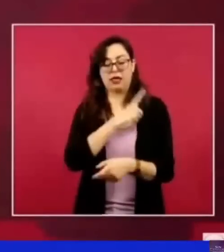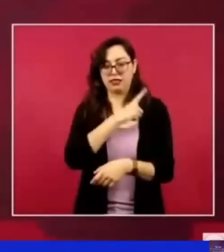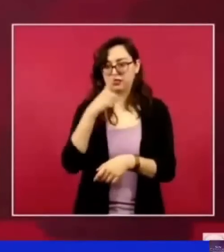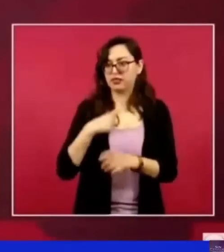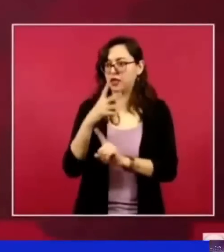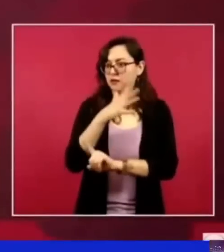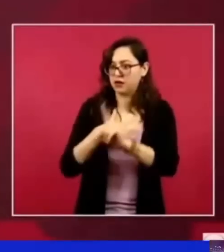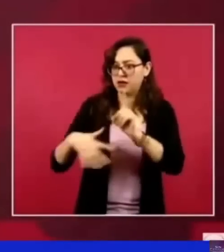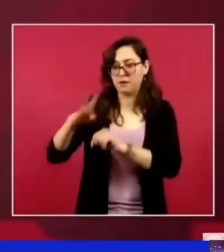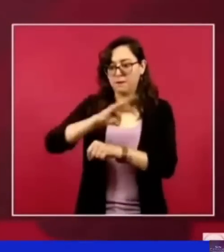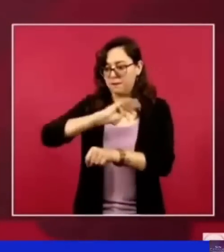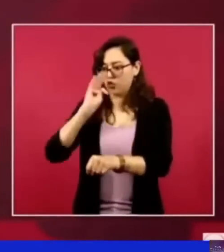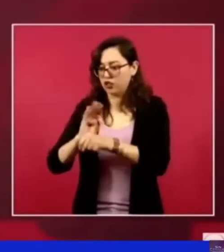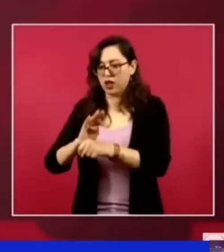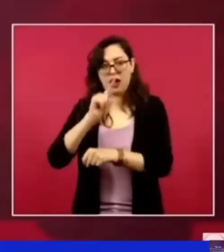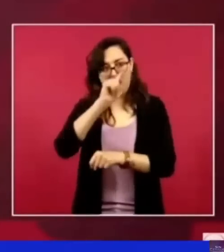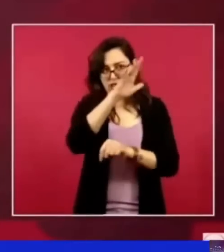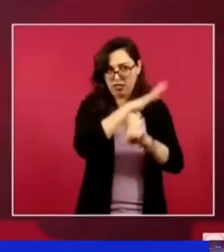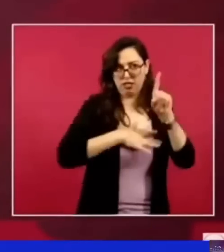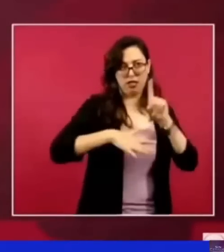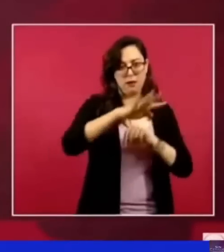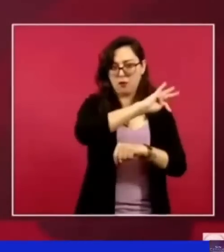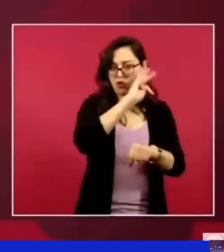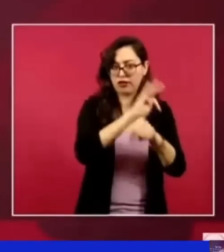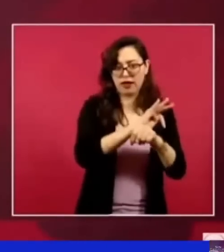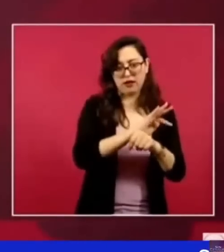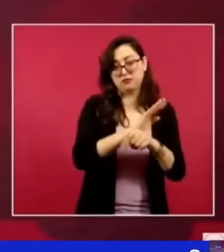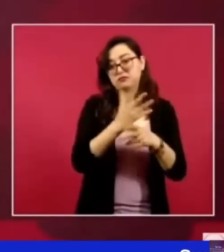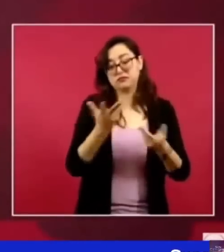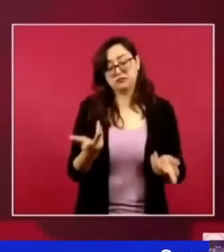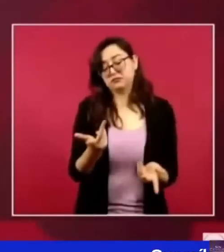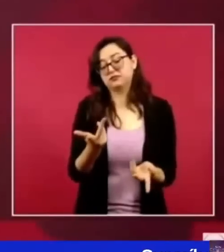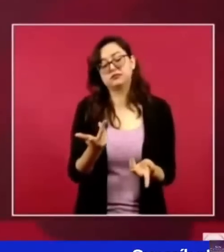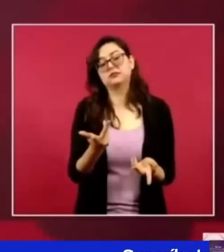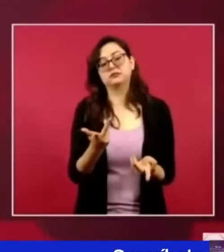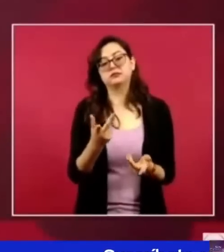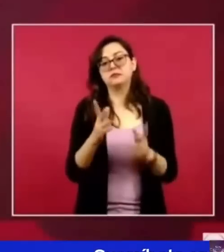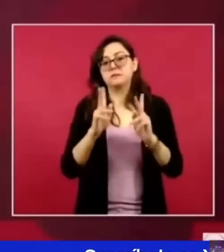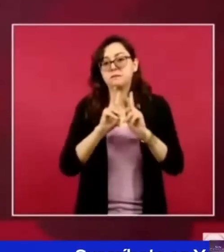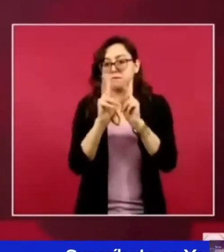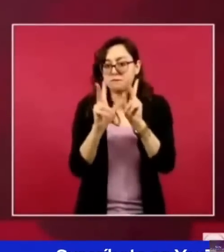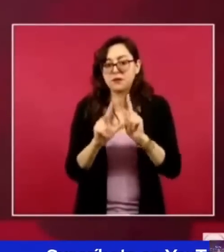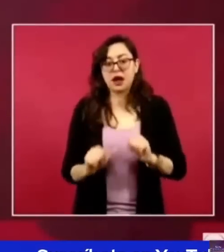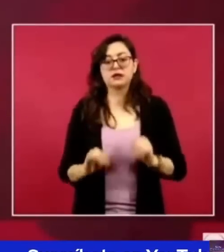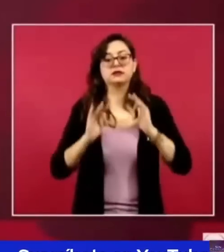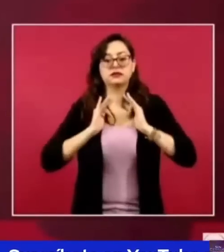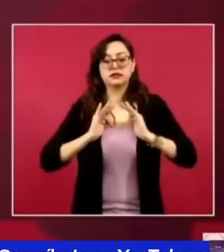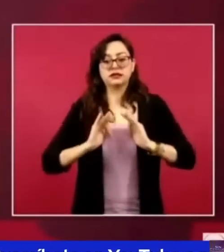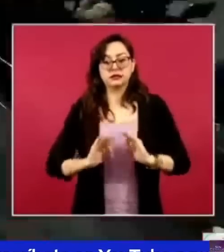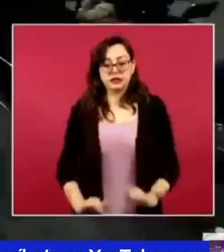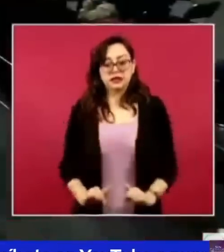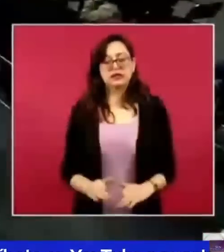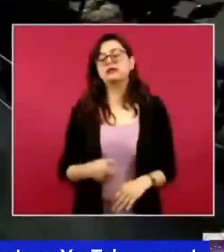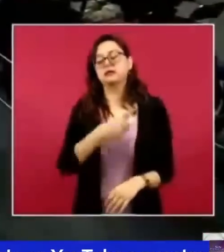en sus países la paz, la tranquilidad.